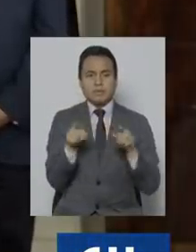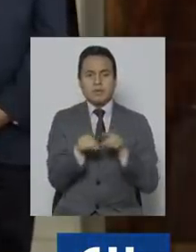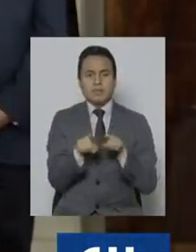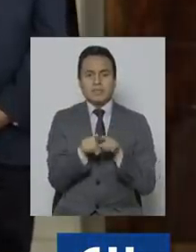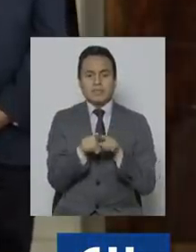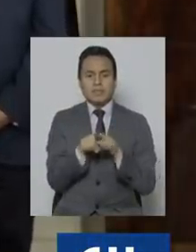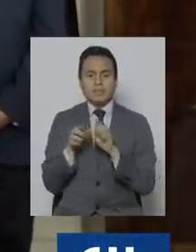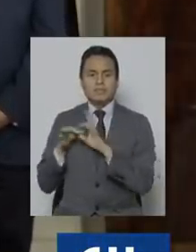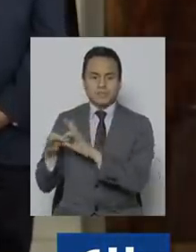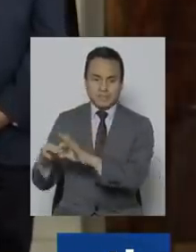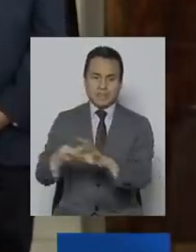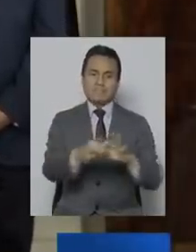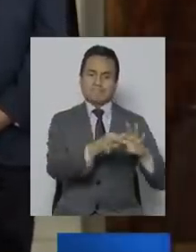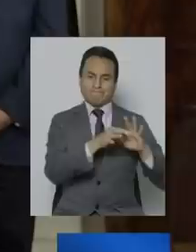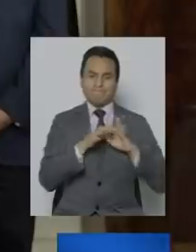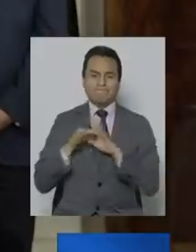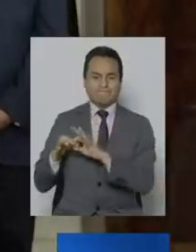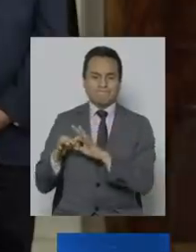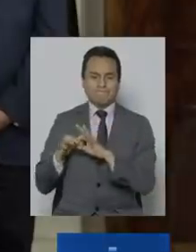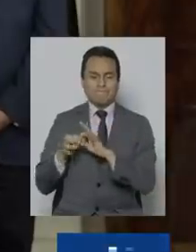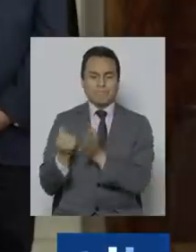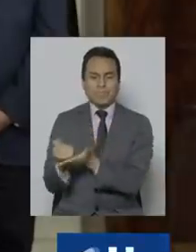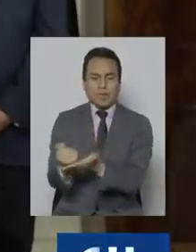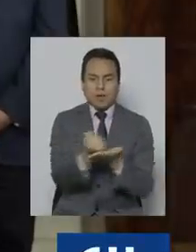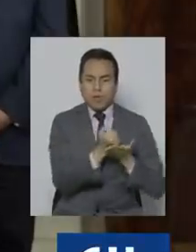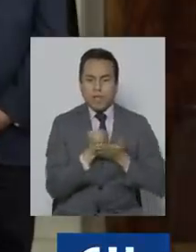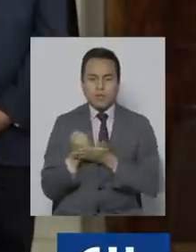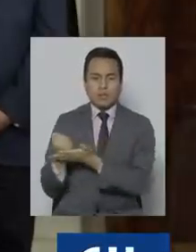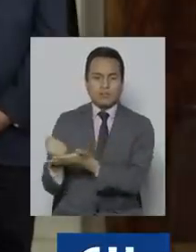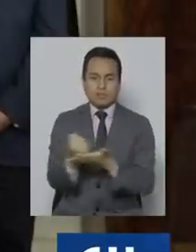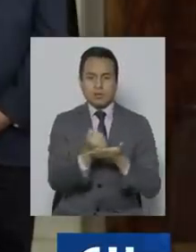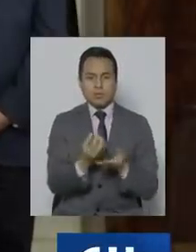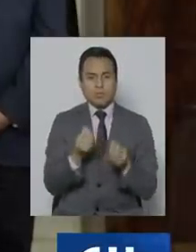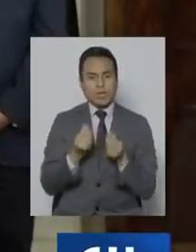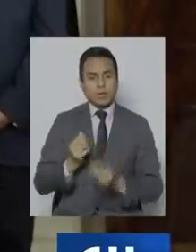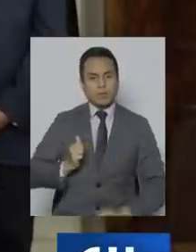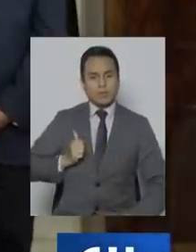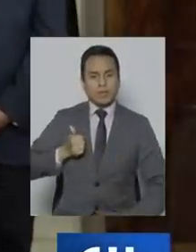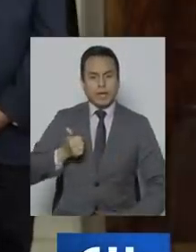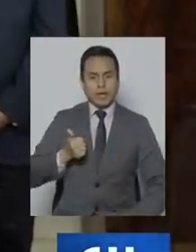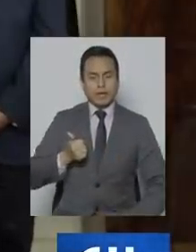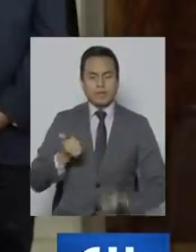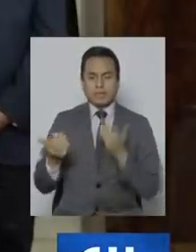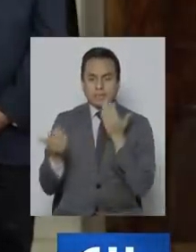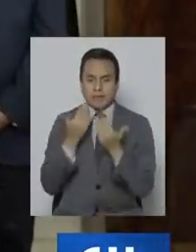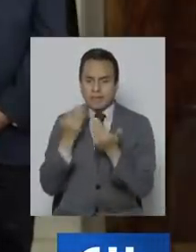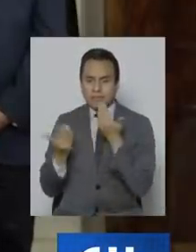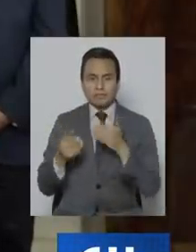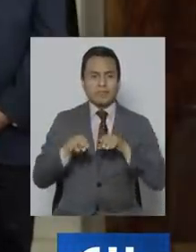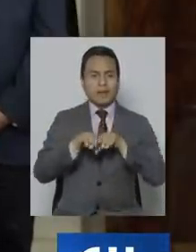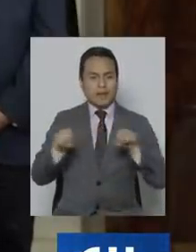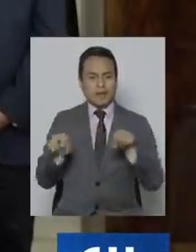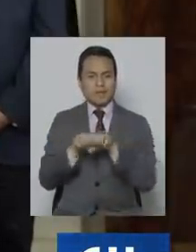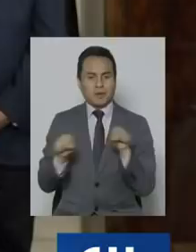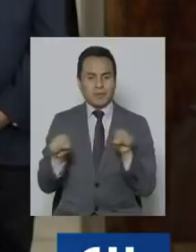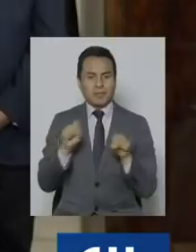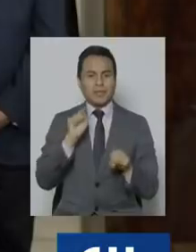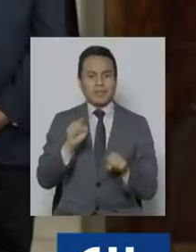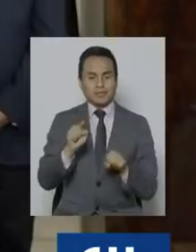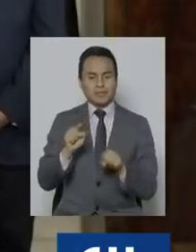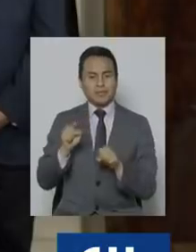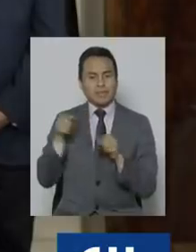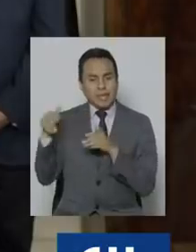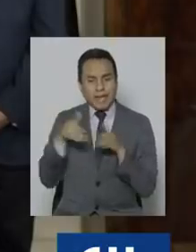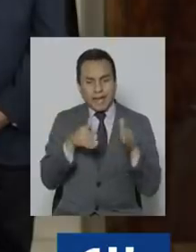con unidad, con colaboración, con buena voluntad, con diálogo, con acuerdos. Y esos son los